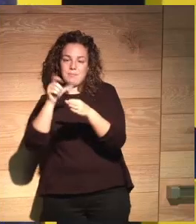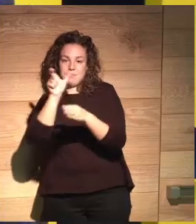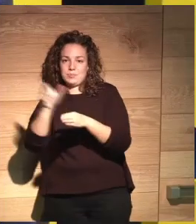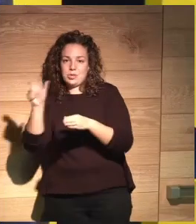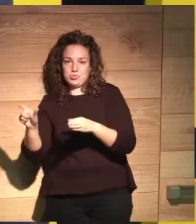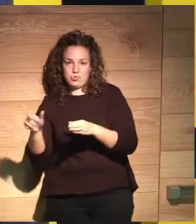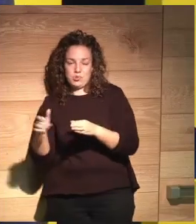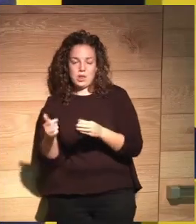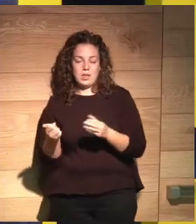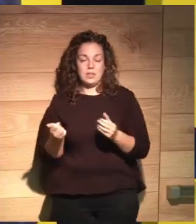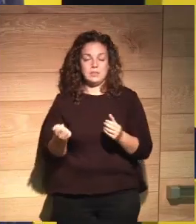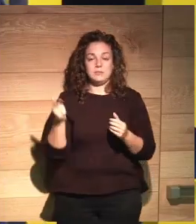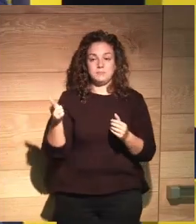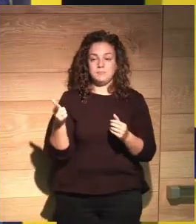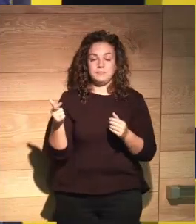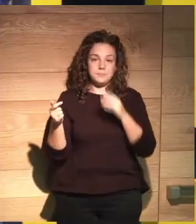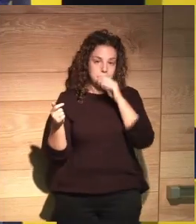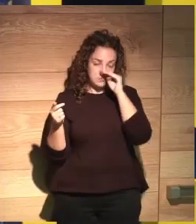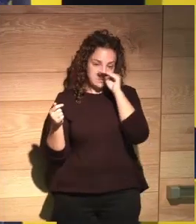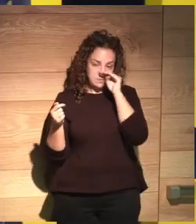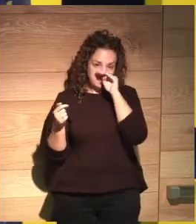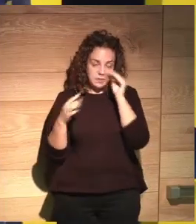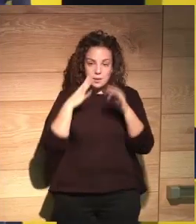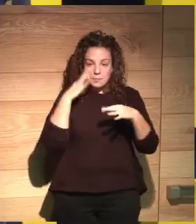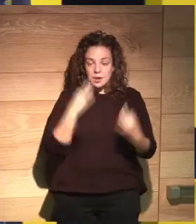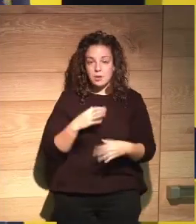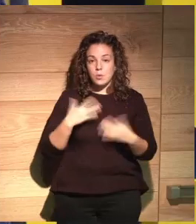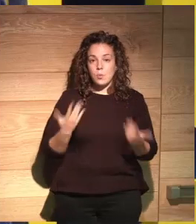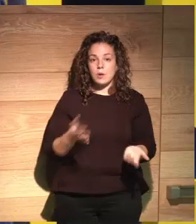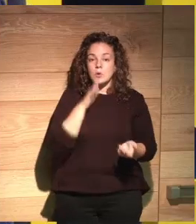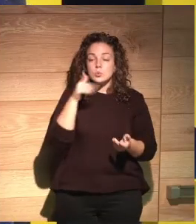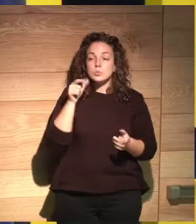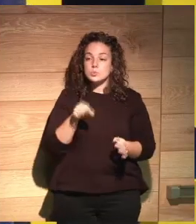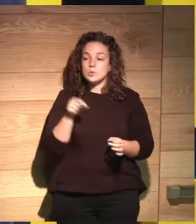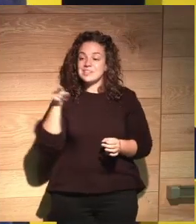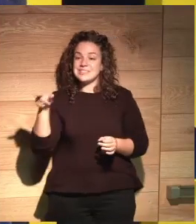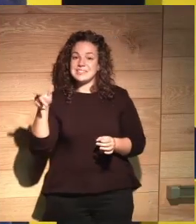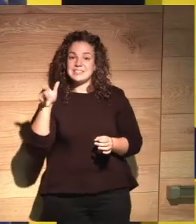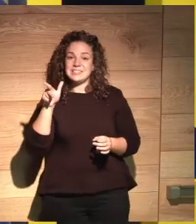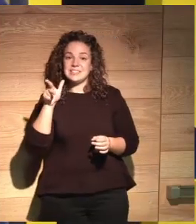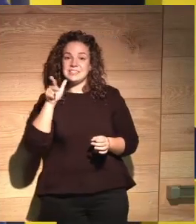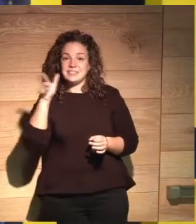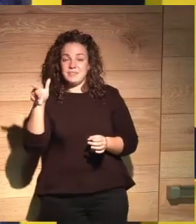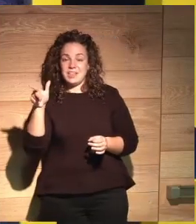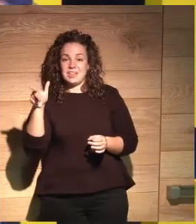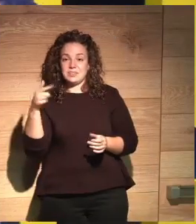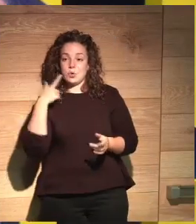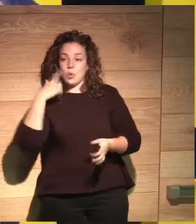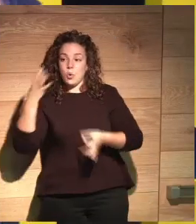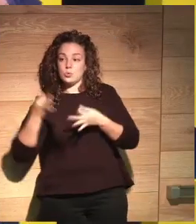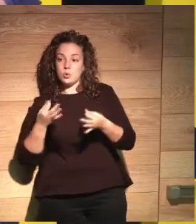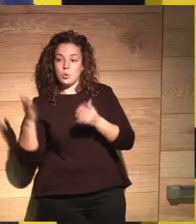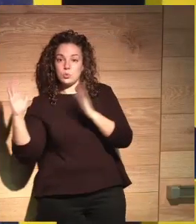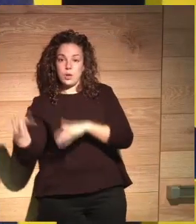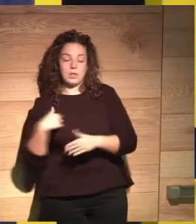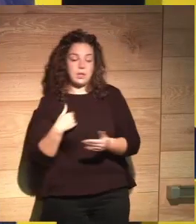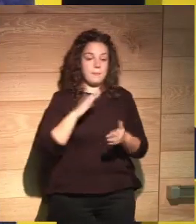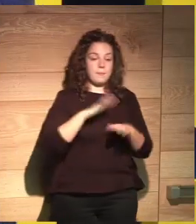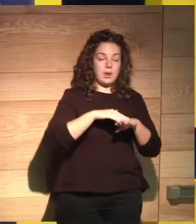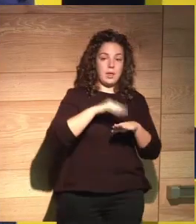el riesgo que tú dices es un poco y cuando las chiquitas no tiene el control de las dos y por los romanos era ciudad